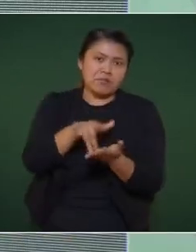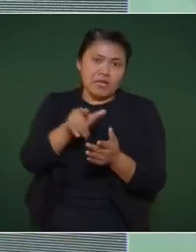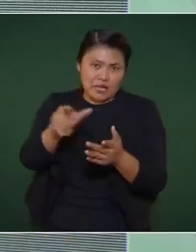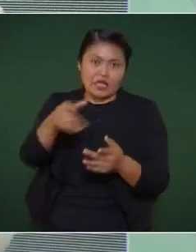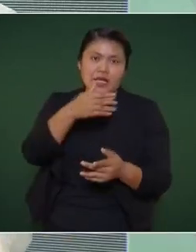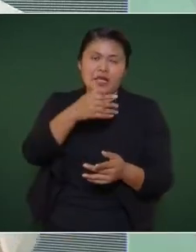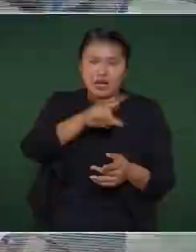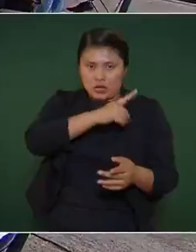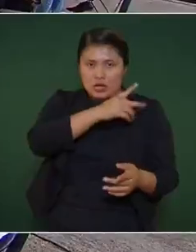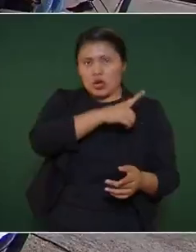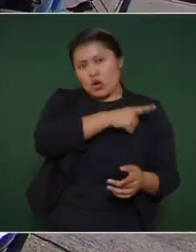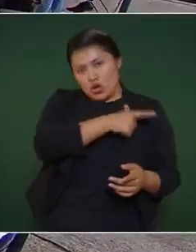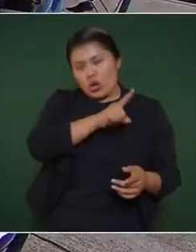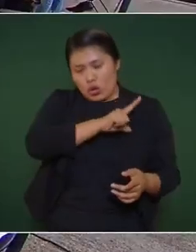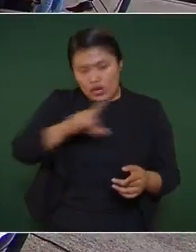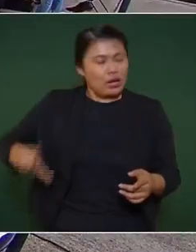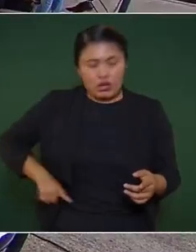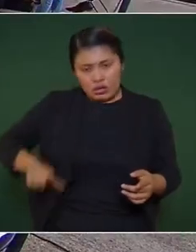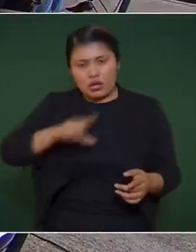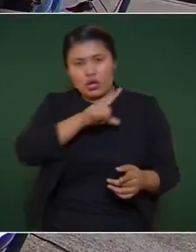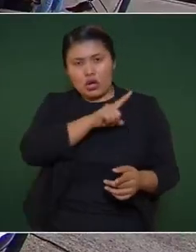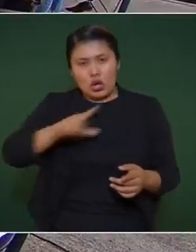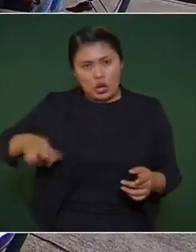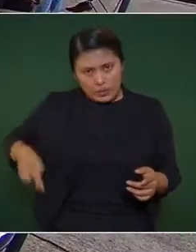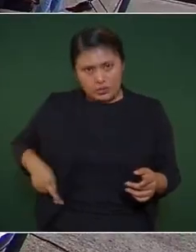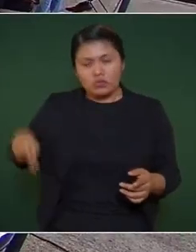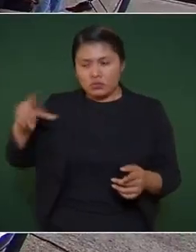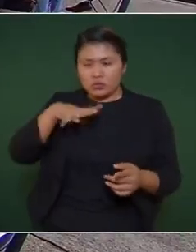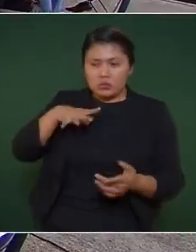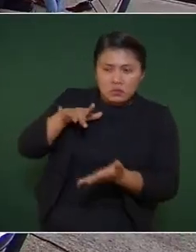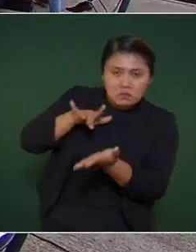Cuitláhuac. Hay algo también importante,